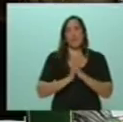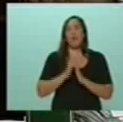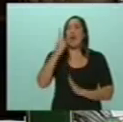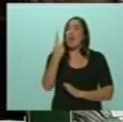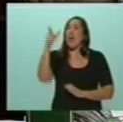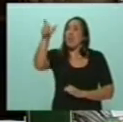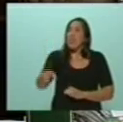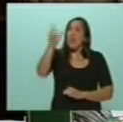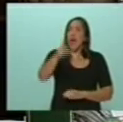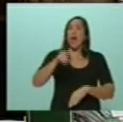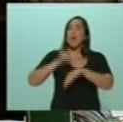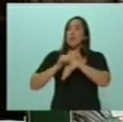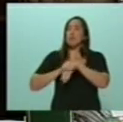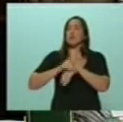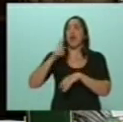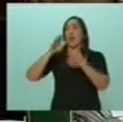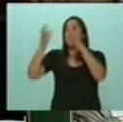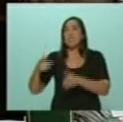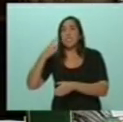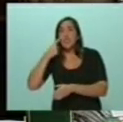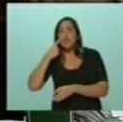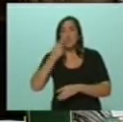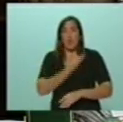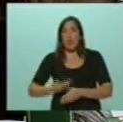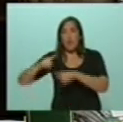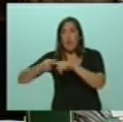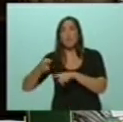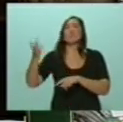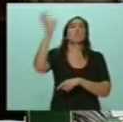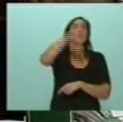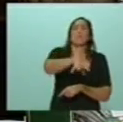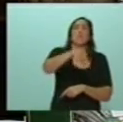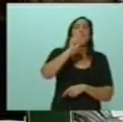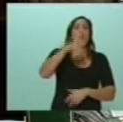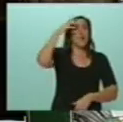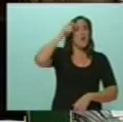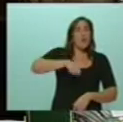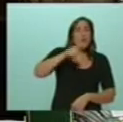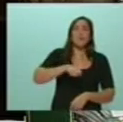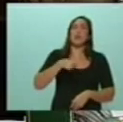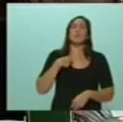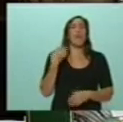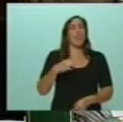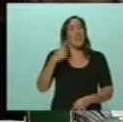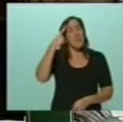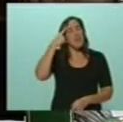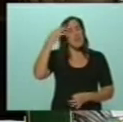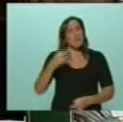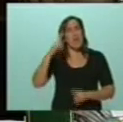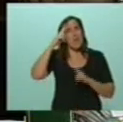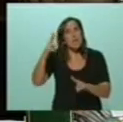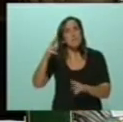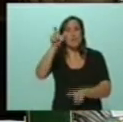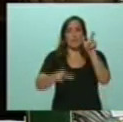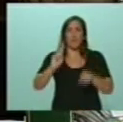institucional, judicial, que por favor actúen con la responsabilidad y fundamentalmente con el respeto que merecen